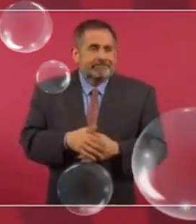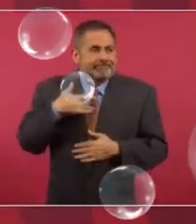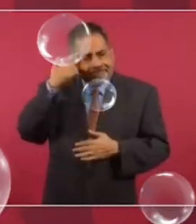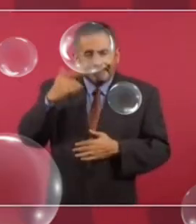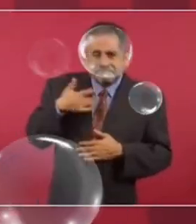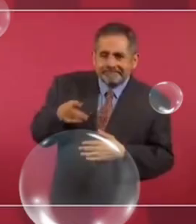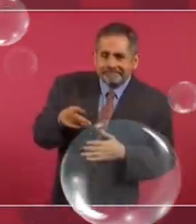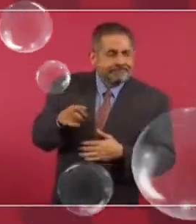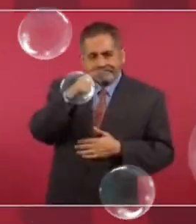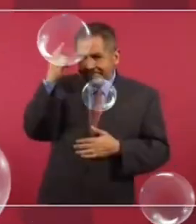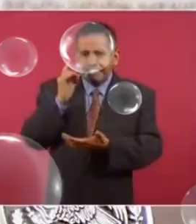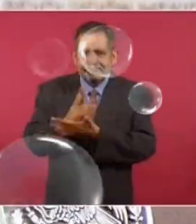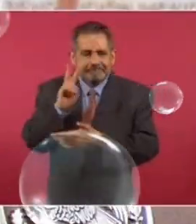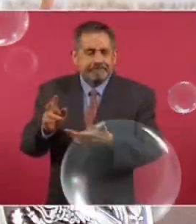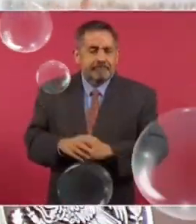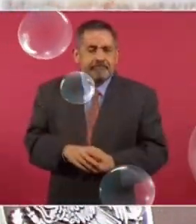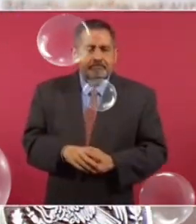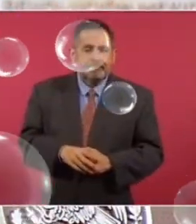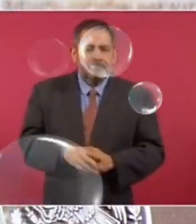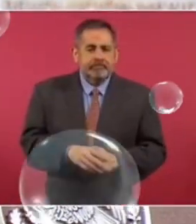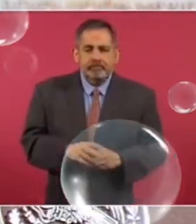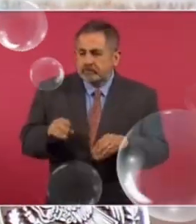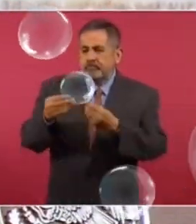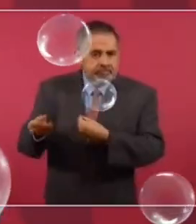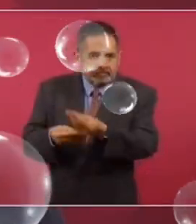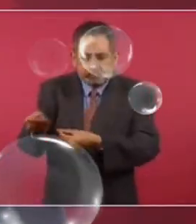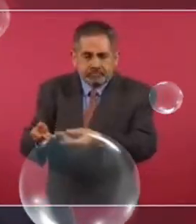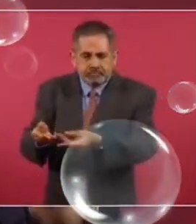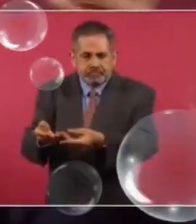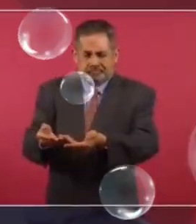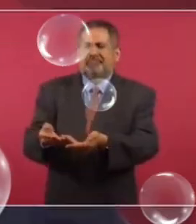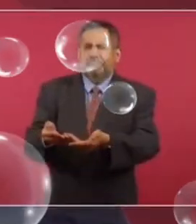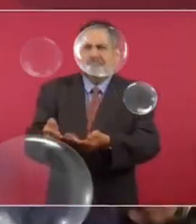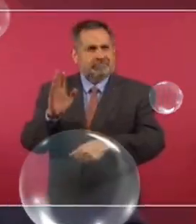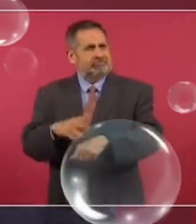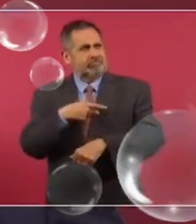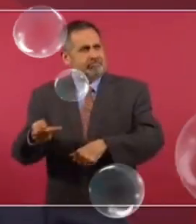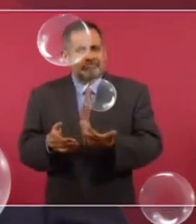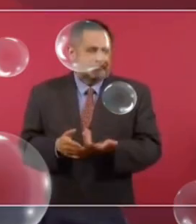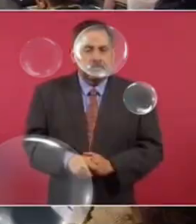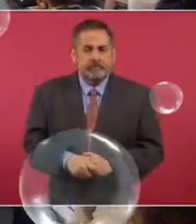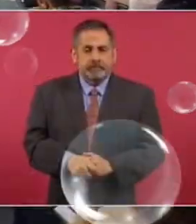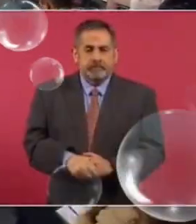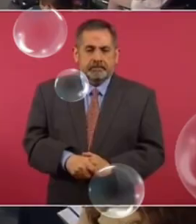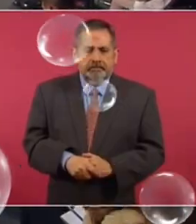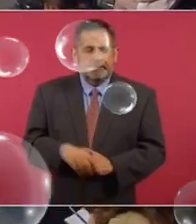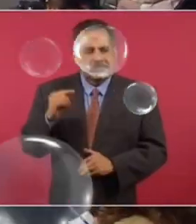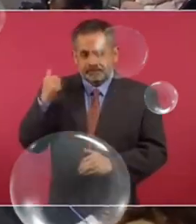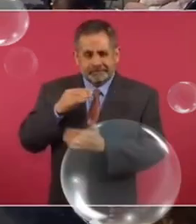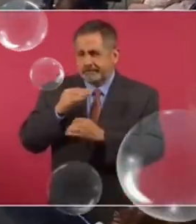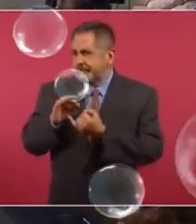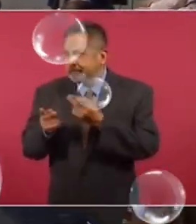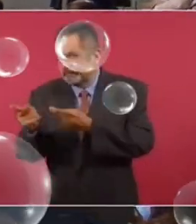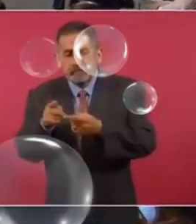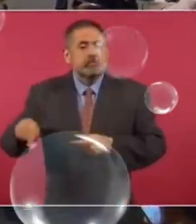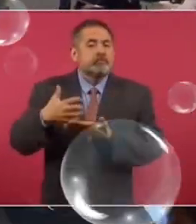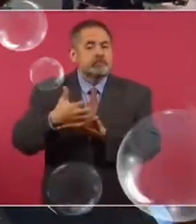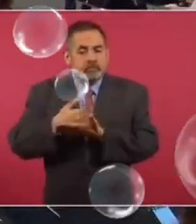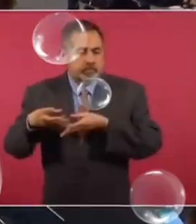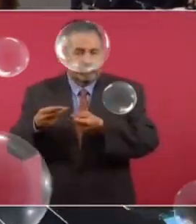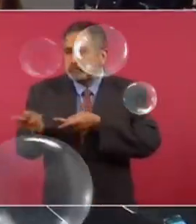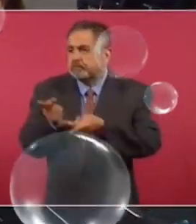práctico. Si se está ayudando a los pobres, pues se está combatiendo la pobreza. De acuerdo con la última encuesta nacional de ingresos